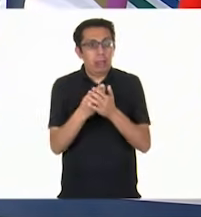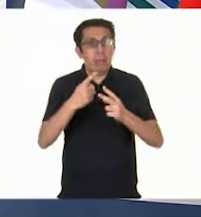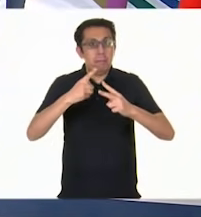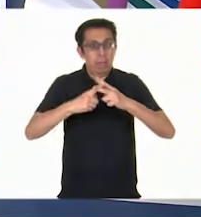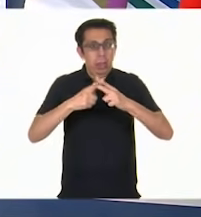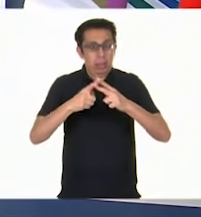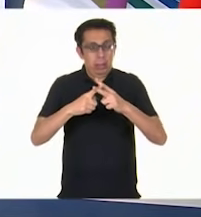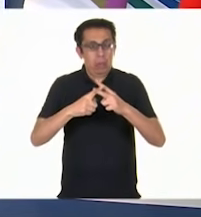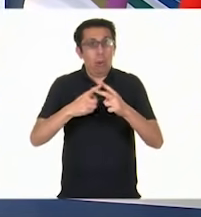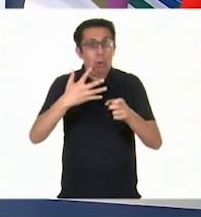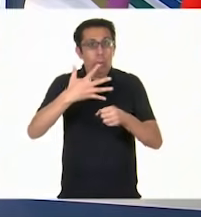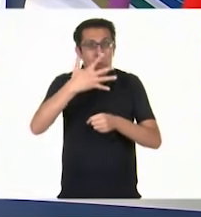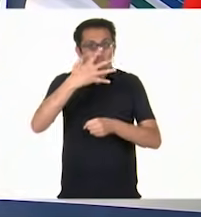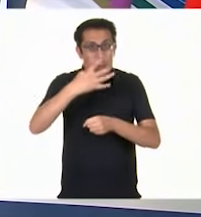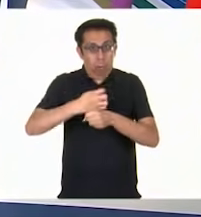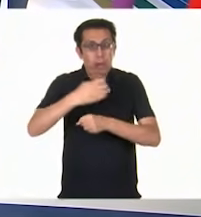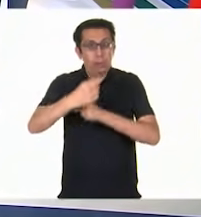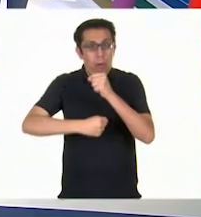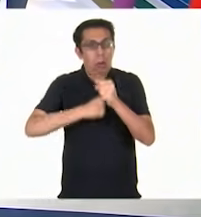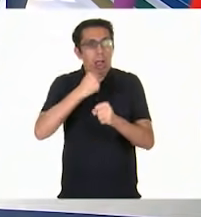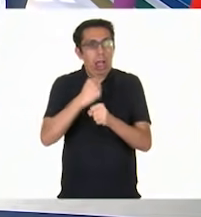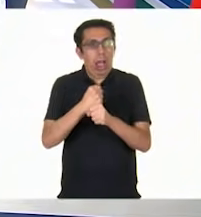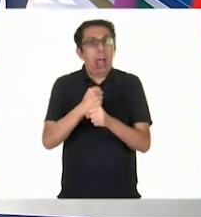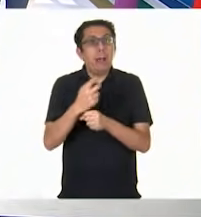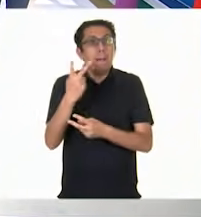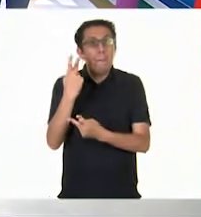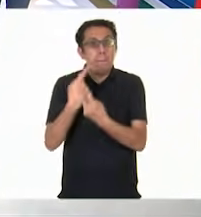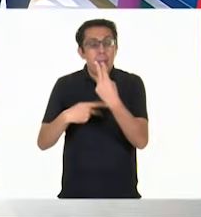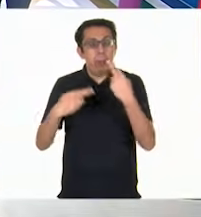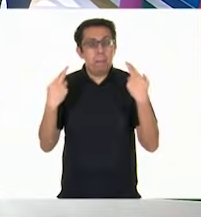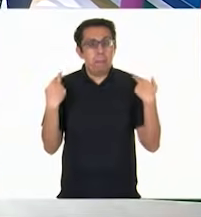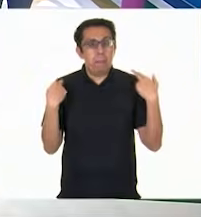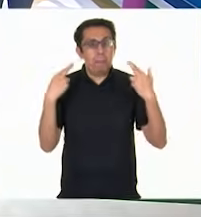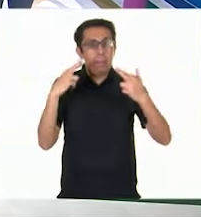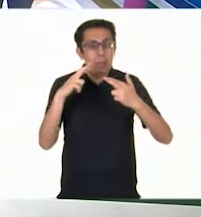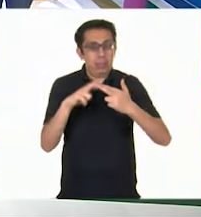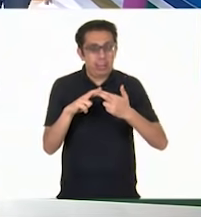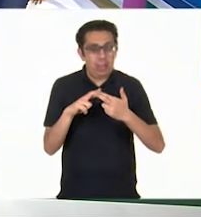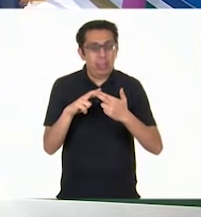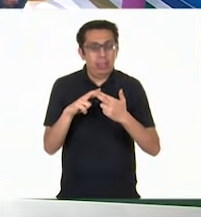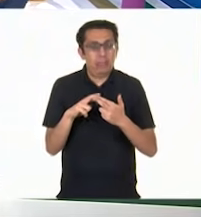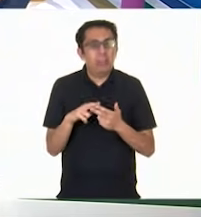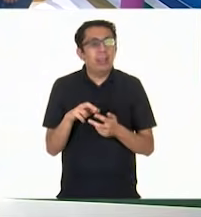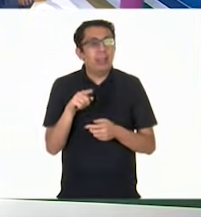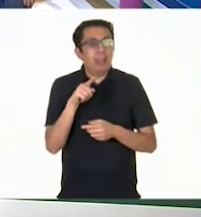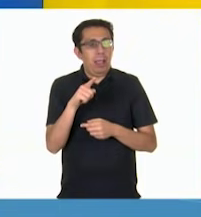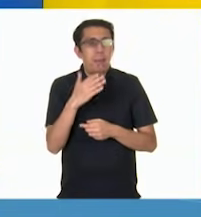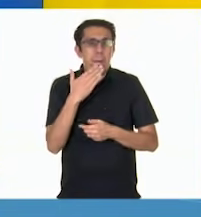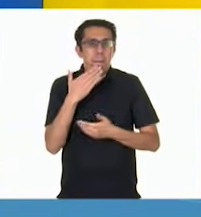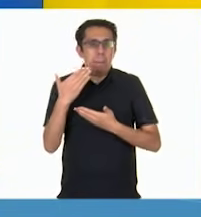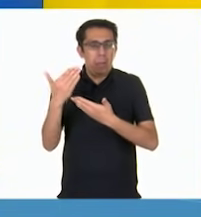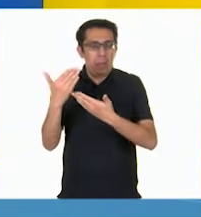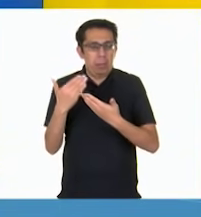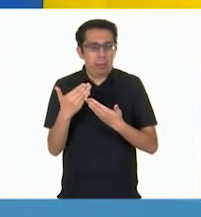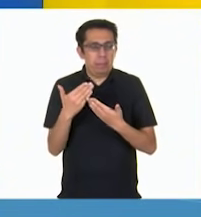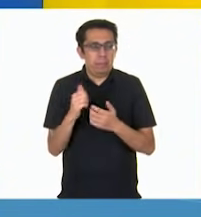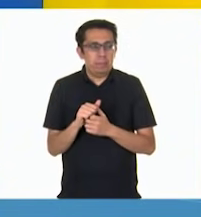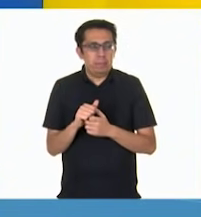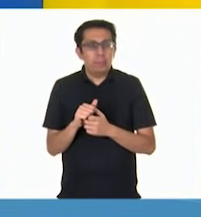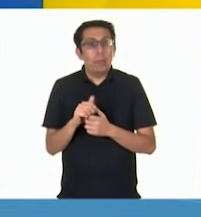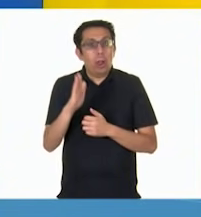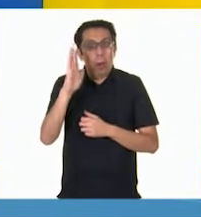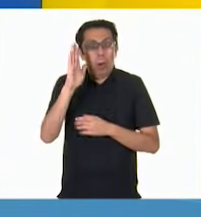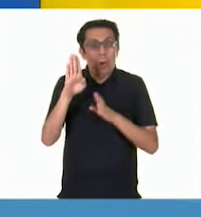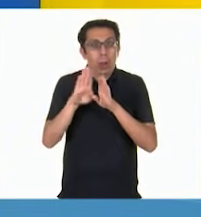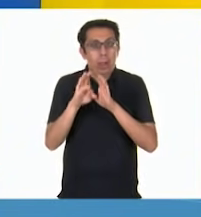matemáticas de cuarto grado y para ello nos acompaña el maestro Adán Icasio, a quien le doy la más cordial de las bienvenidas. Hola Jennifer, ¿cómo estás